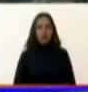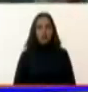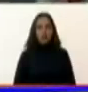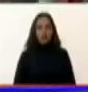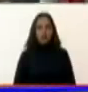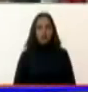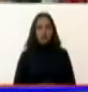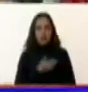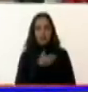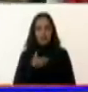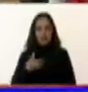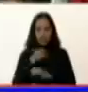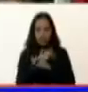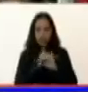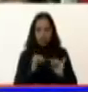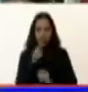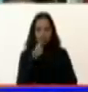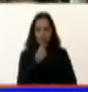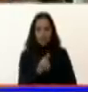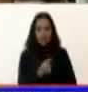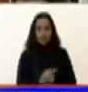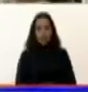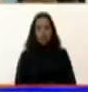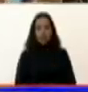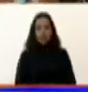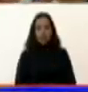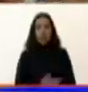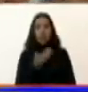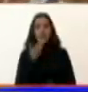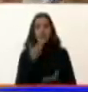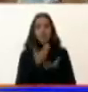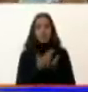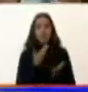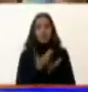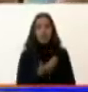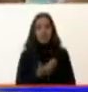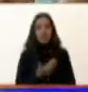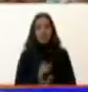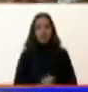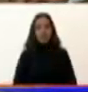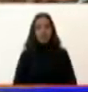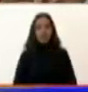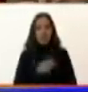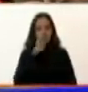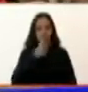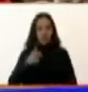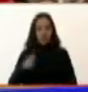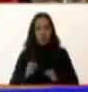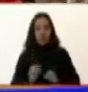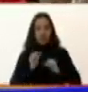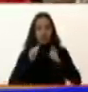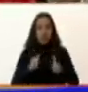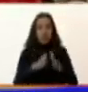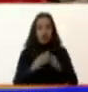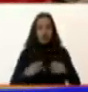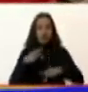Quiero terminar diciendo, gracias al que comenzó todo este